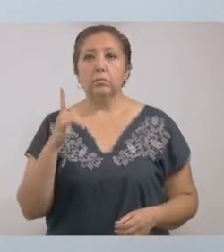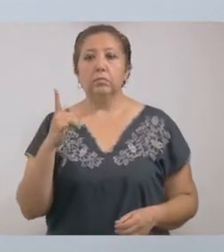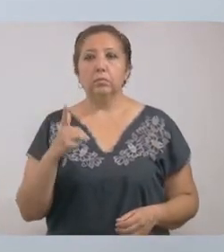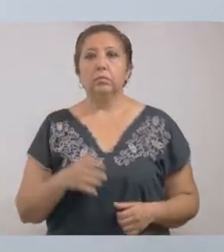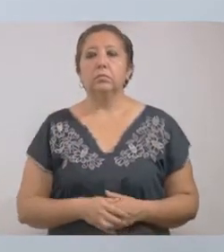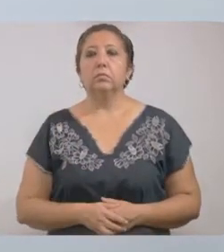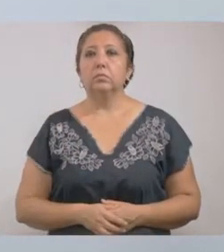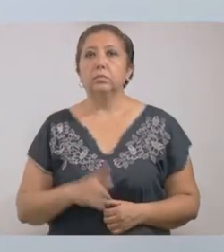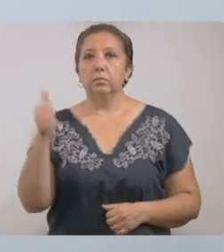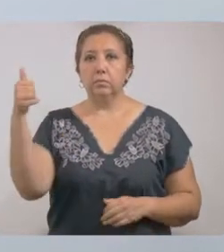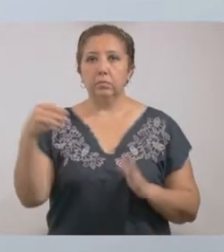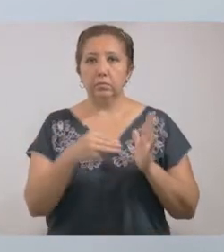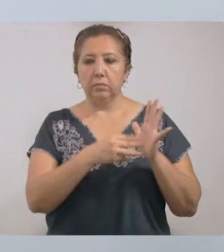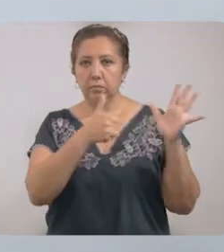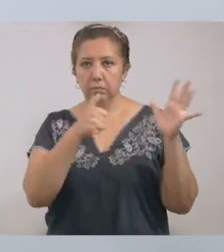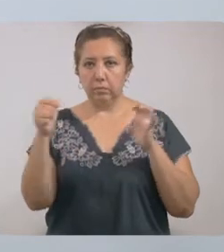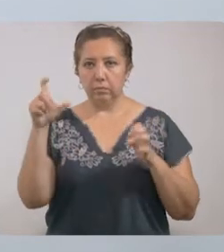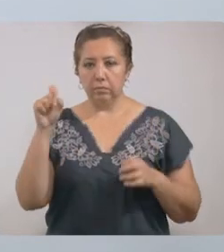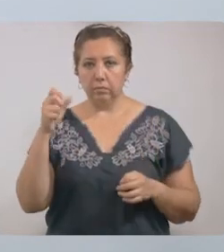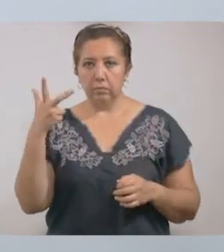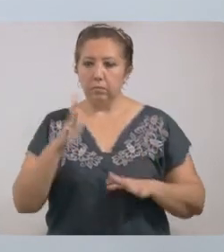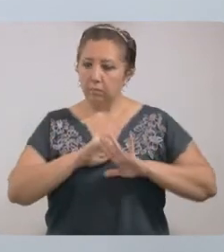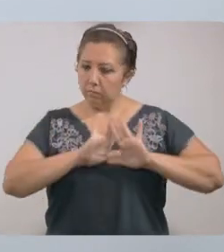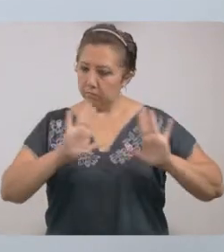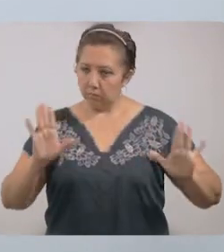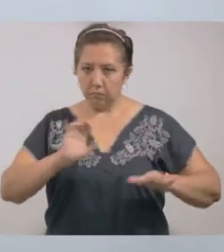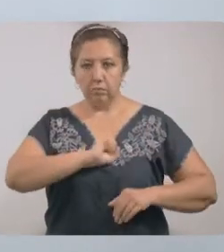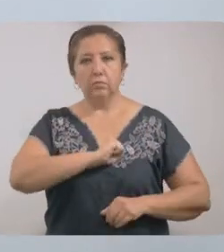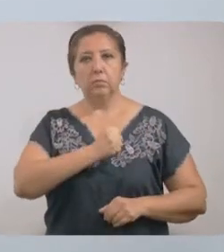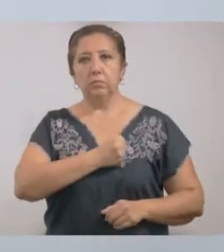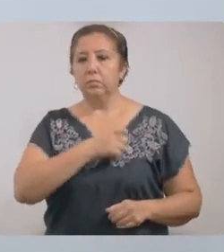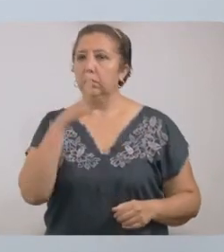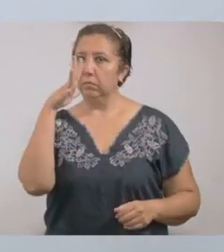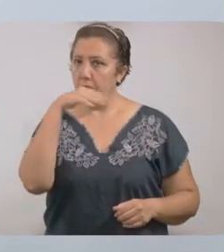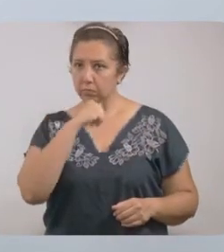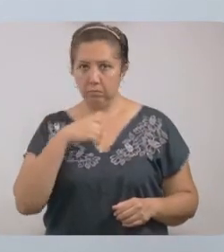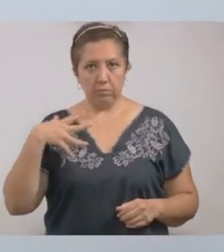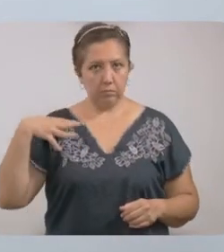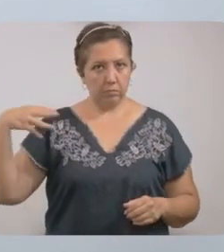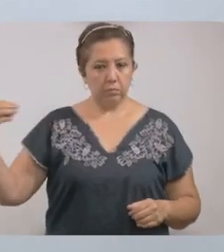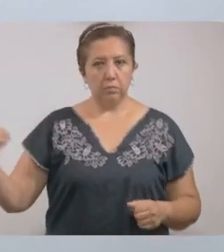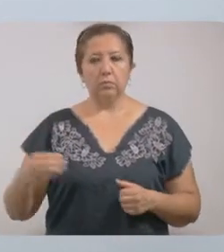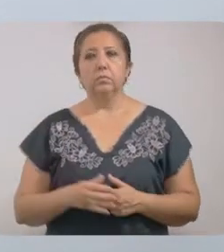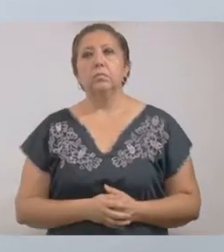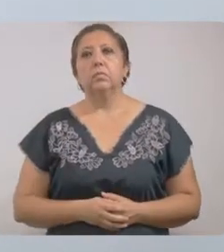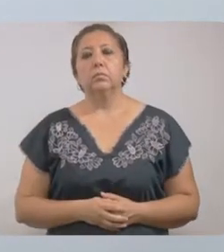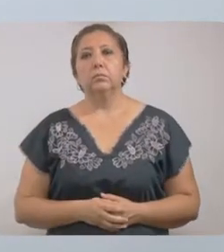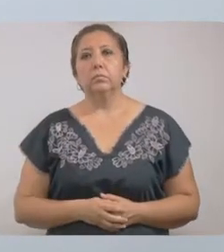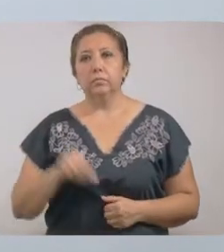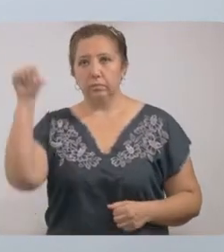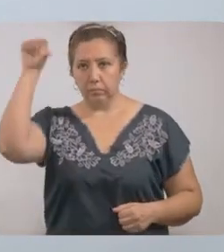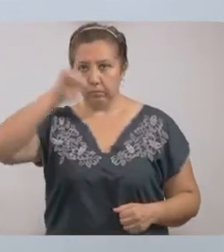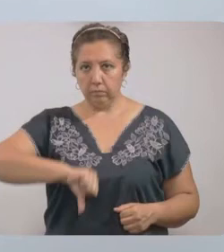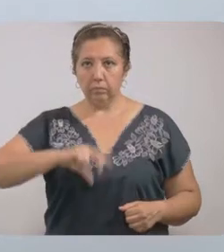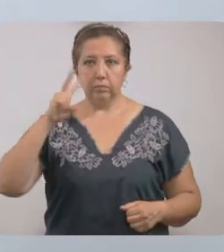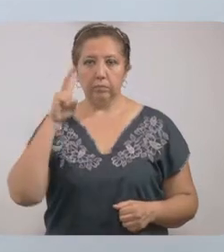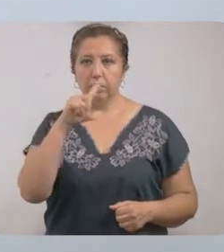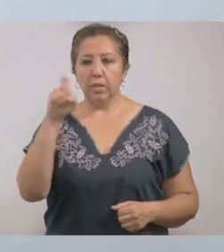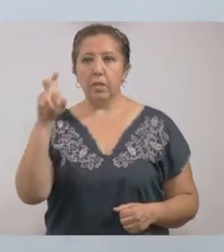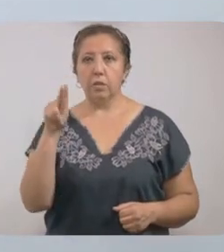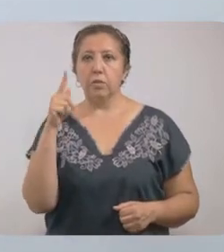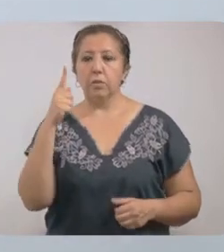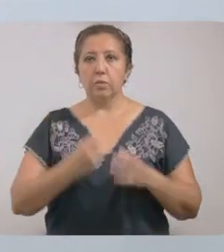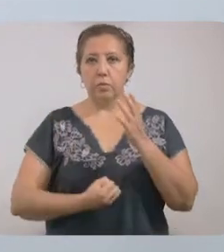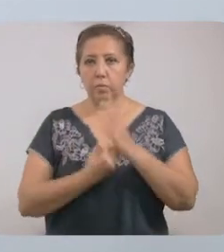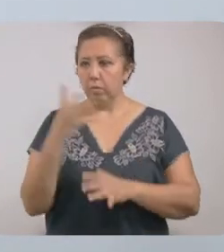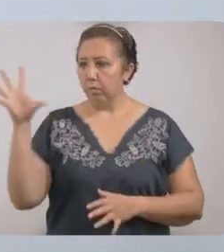julio. 6.628 pacientes ya se recuperaron, no presentan síntomas ni pueden contagiar. Hoy se detectaron